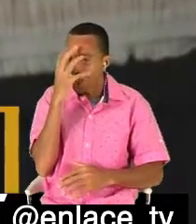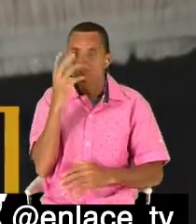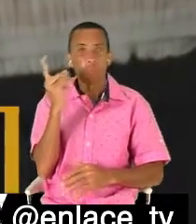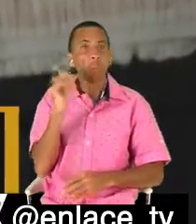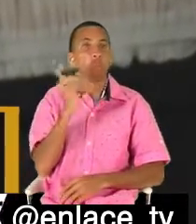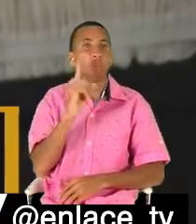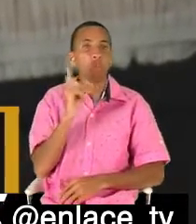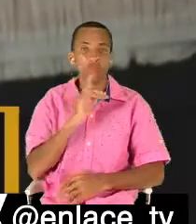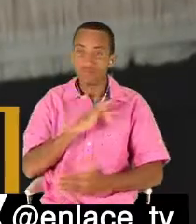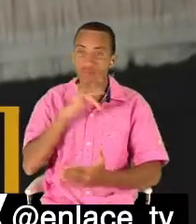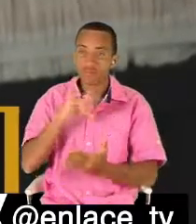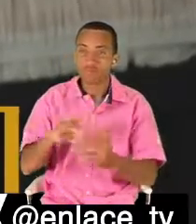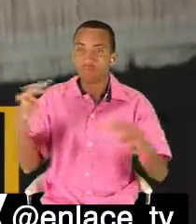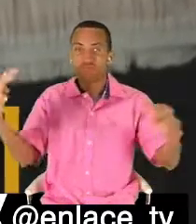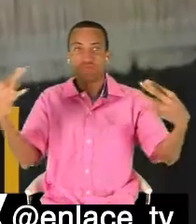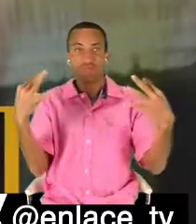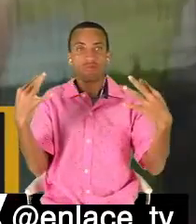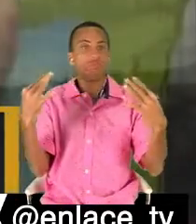presentarme en el público.